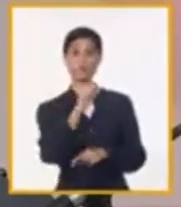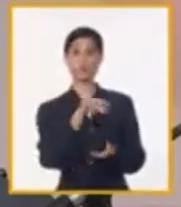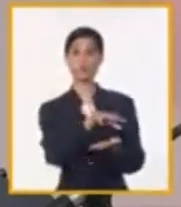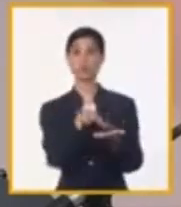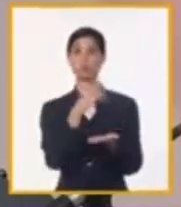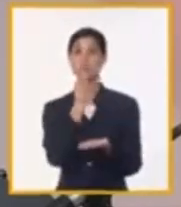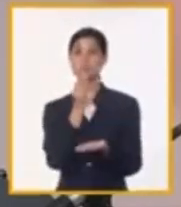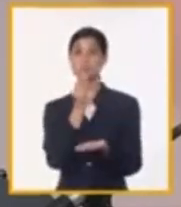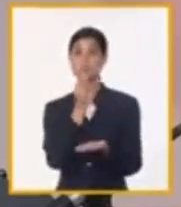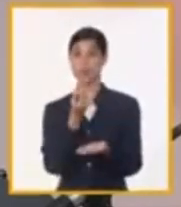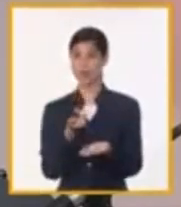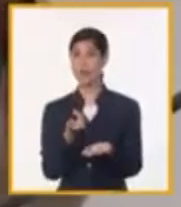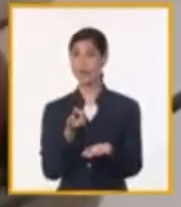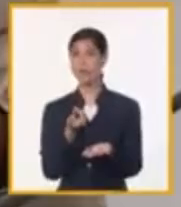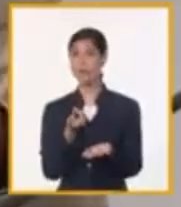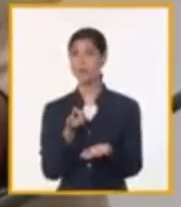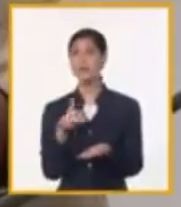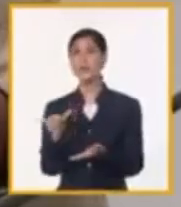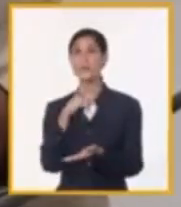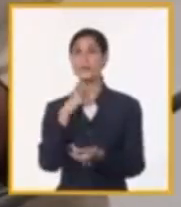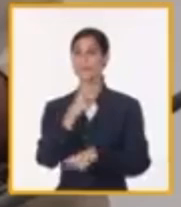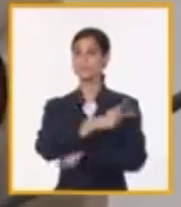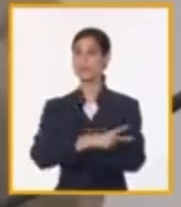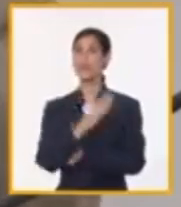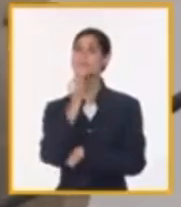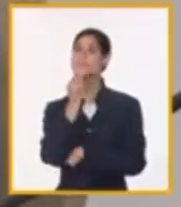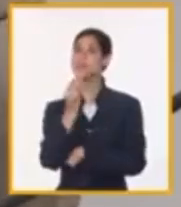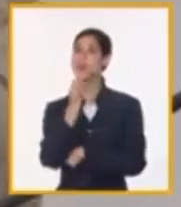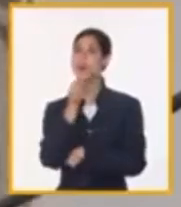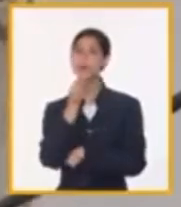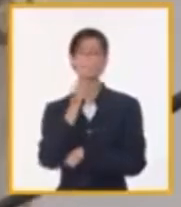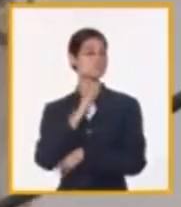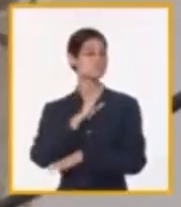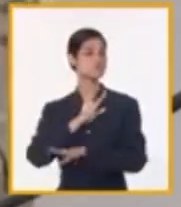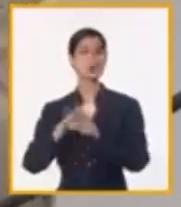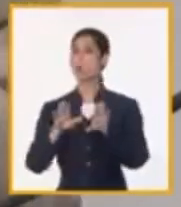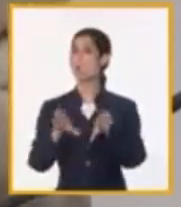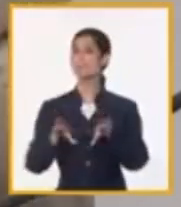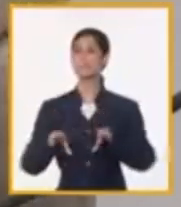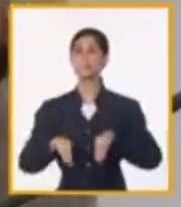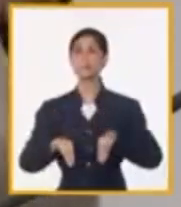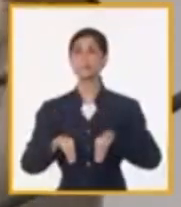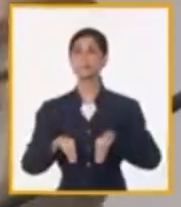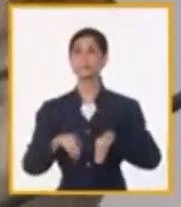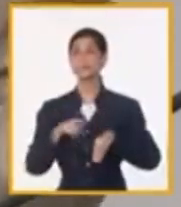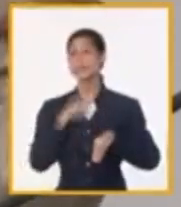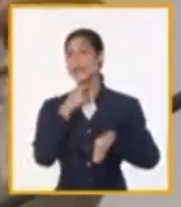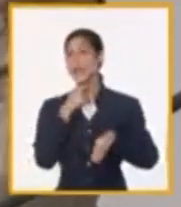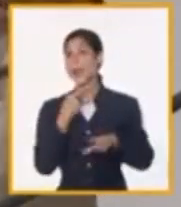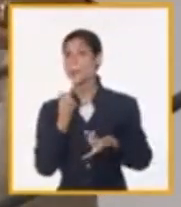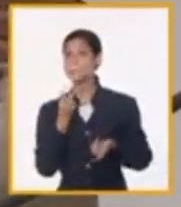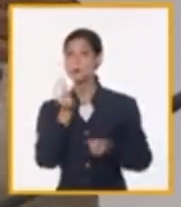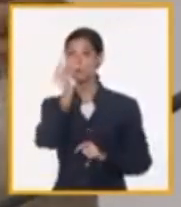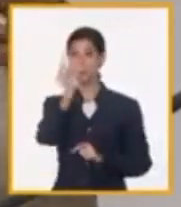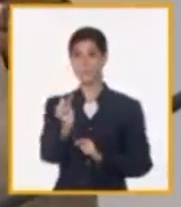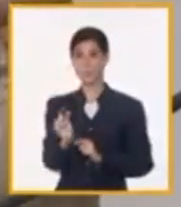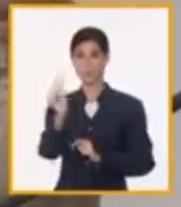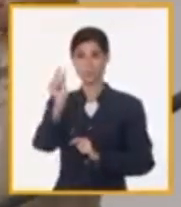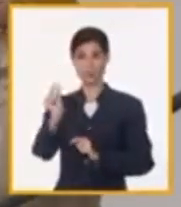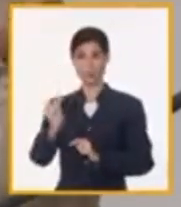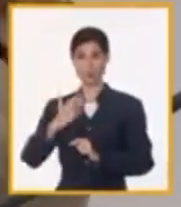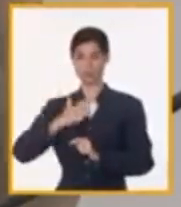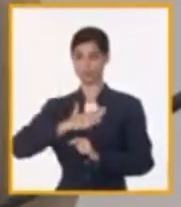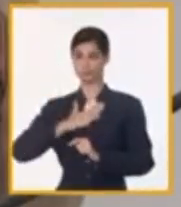ciudad bueno Israel tiene prohibido con la información que les llega no solo a los corresponsables extranjeros a los propios